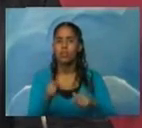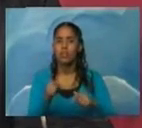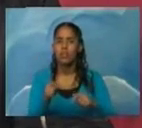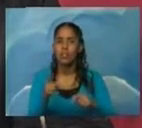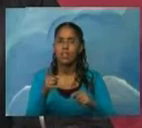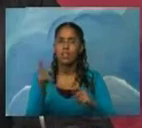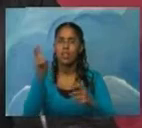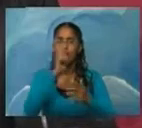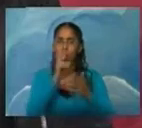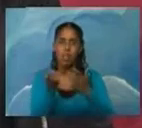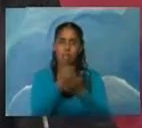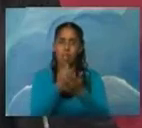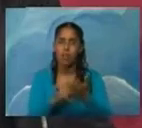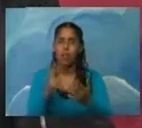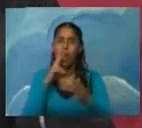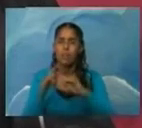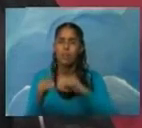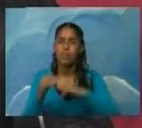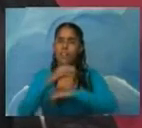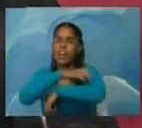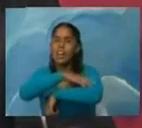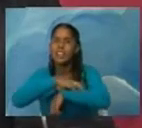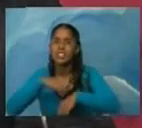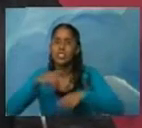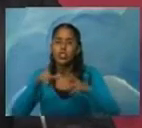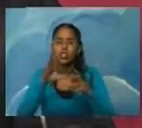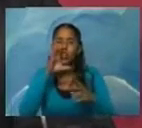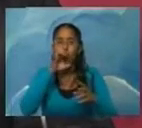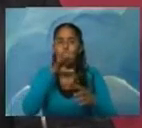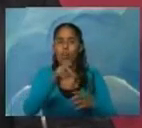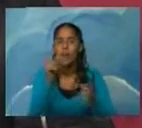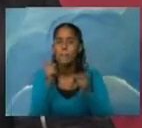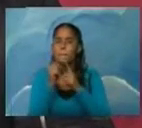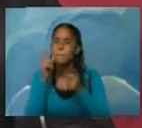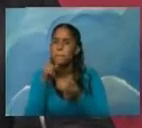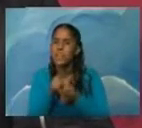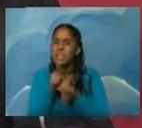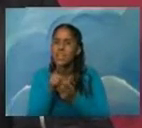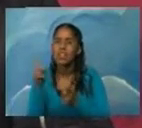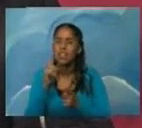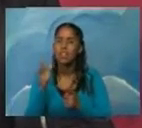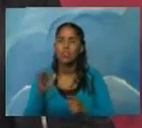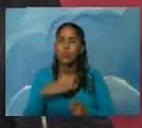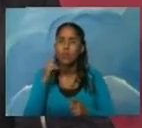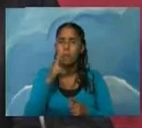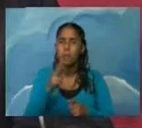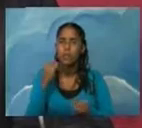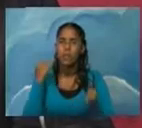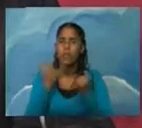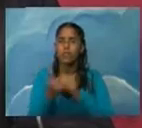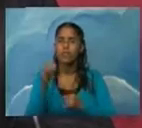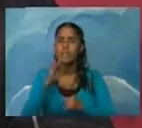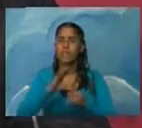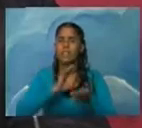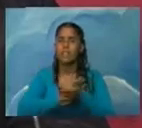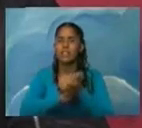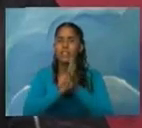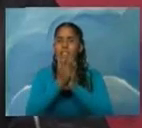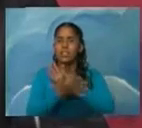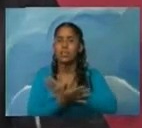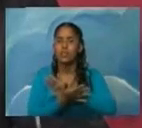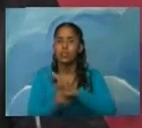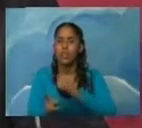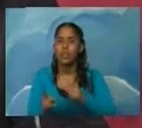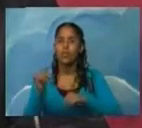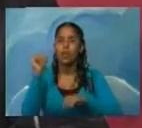los Cantares habla de las zorras pequeñas que casi no se toman en cuenta, pero que al final están destruyendo la